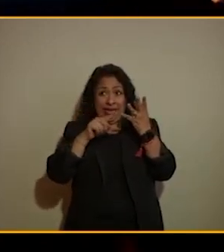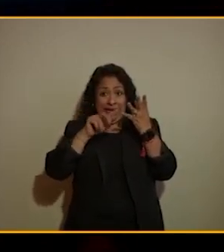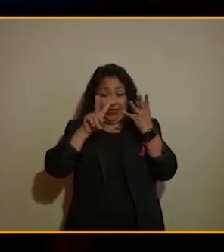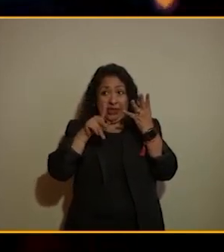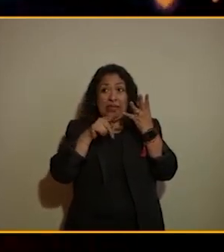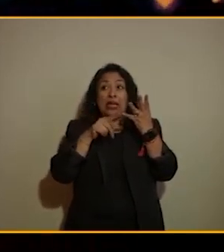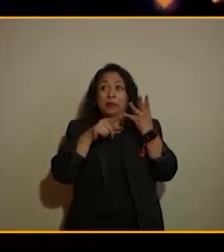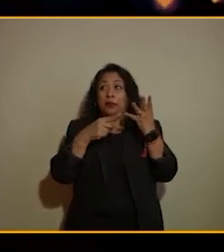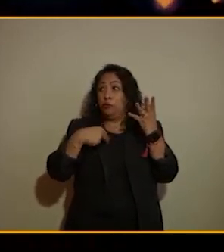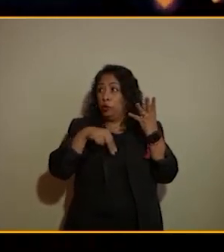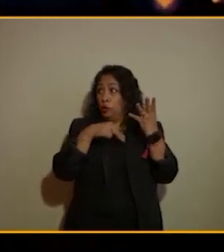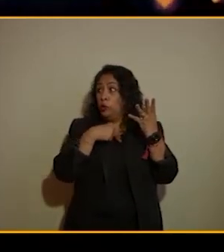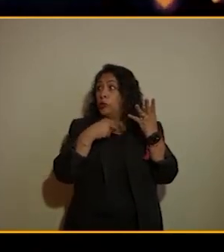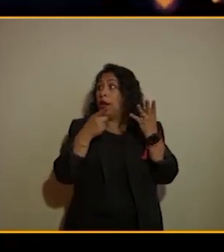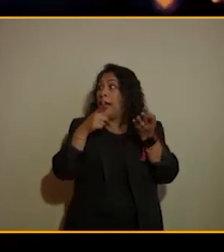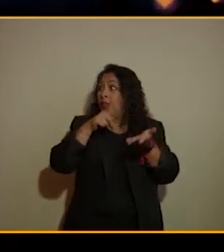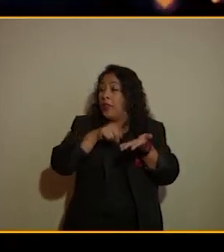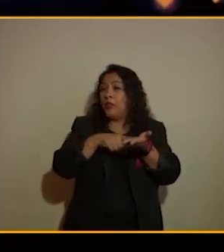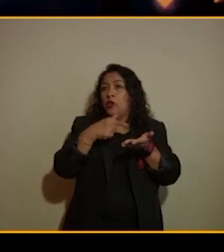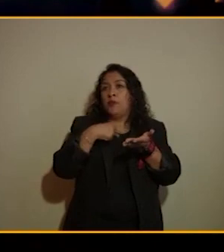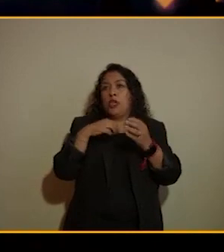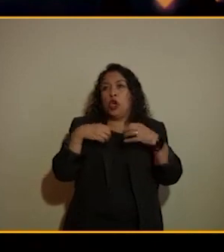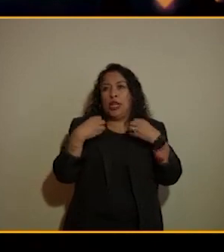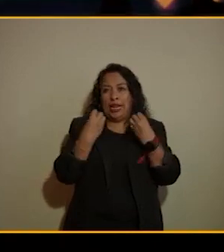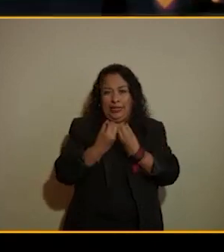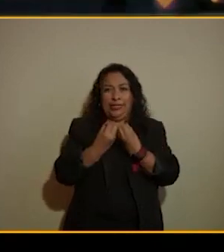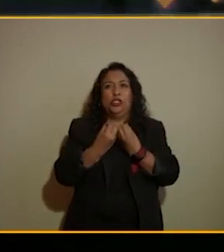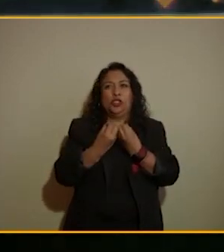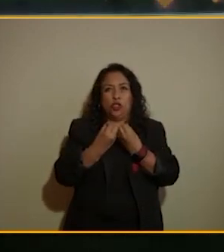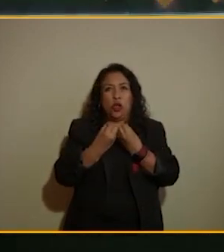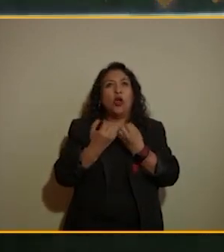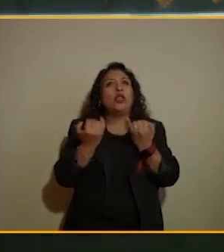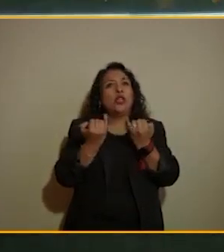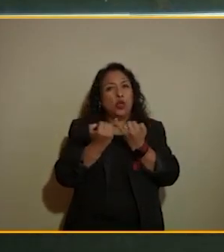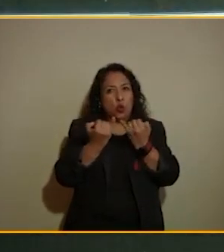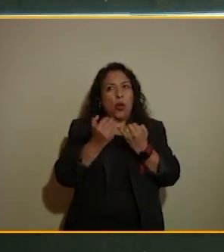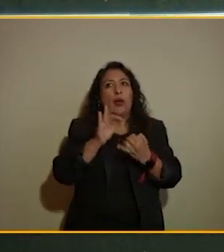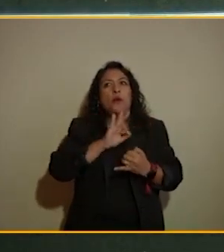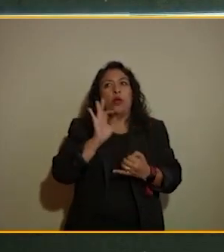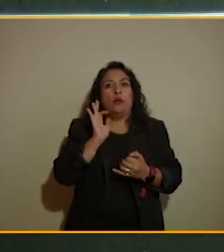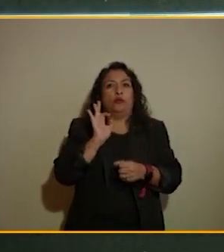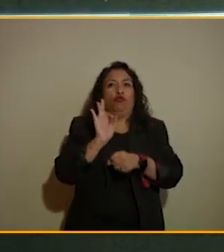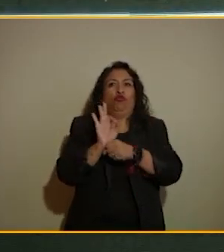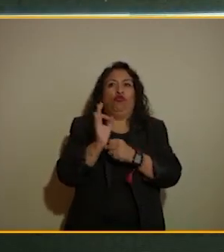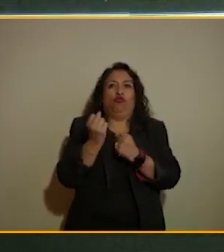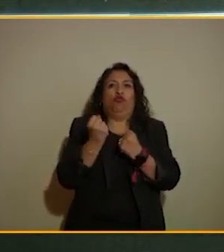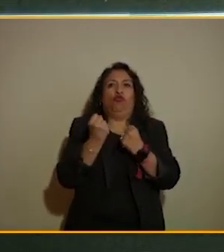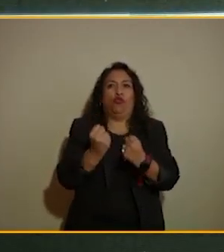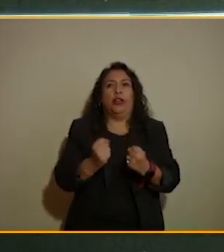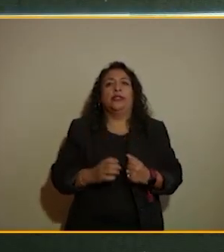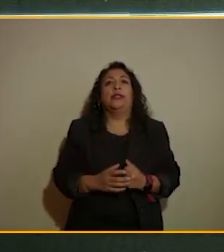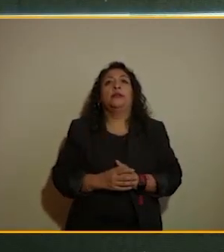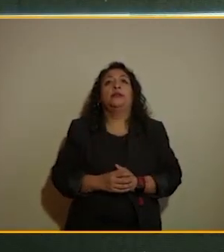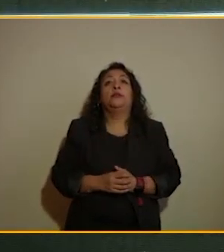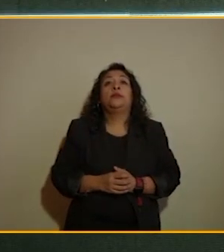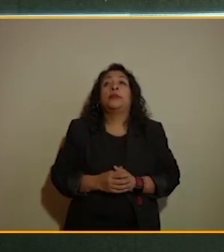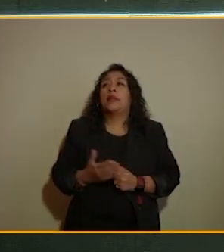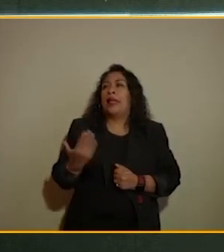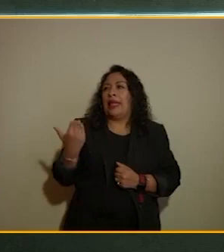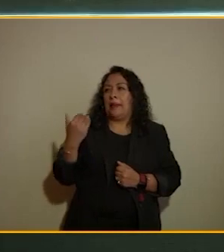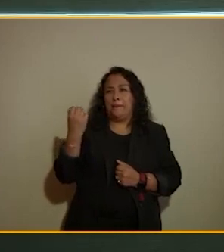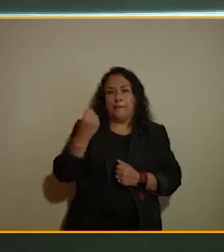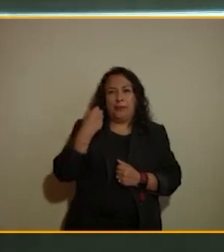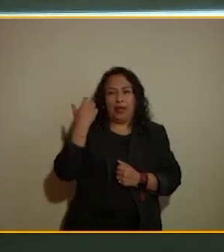decir que nosotros hacia el interior de nuestras organizaciones también podemos fortalecernos. En la charla